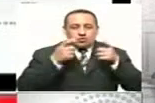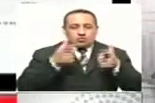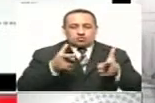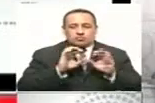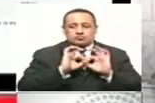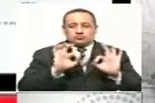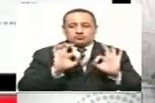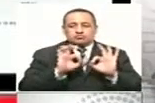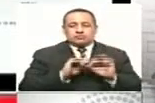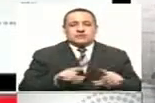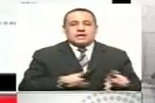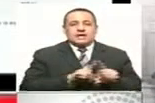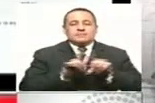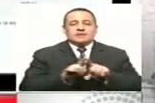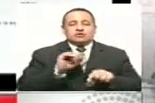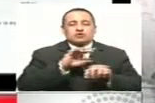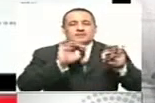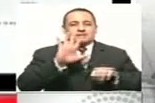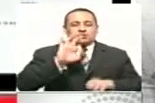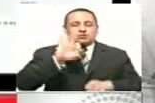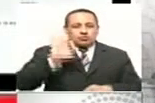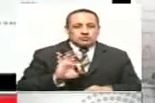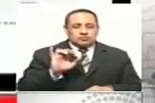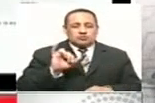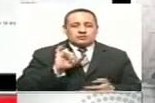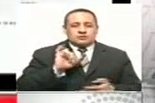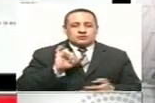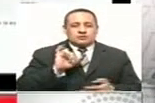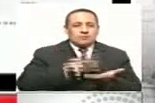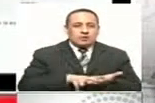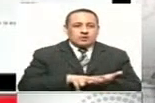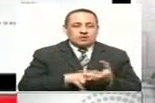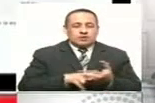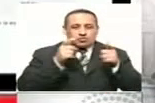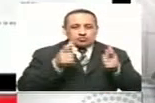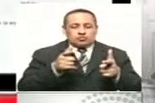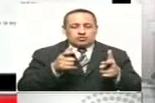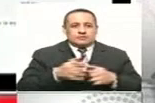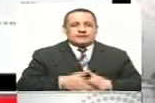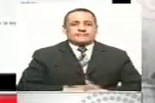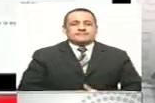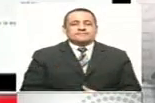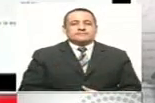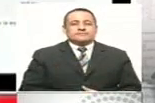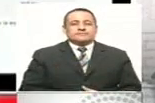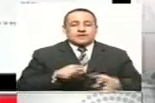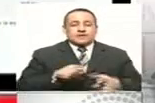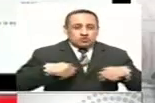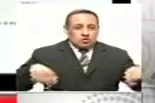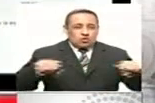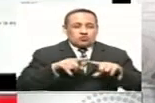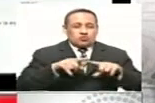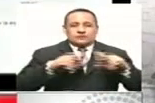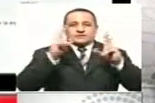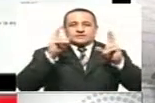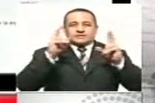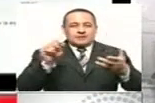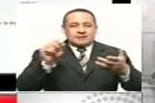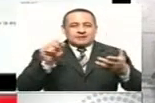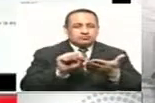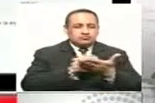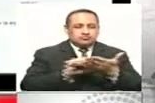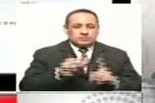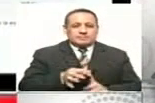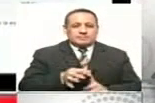cantidad, 95% de estaciones de servicio que aprueben el control de calidad, que eso está en el marco de la fiscalización,